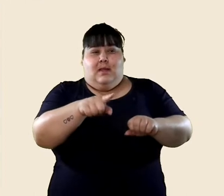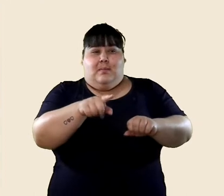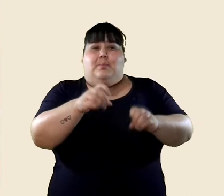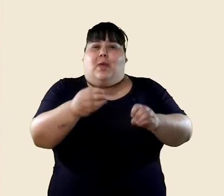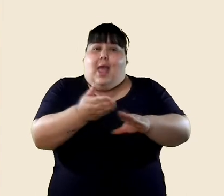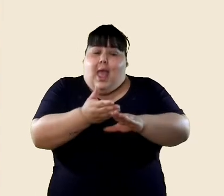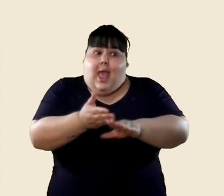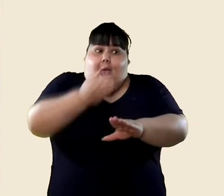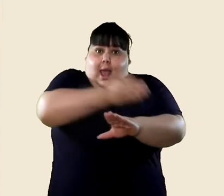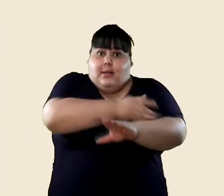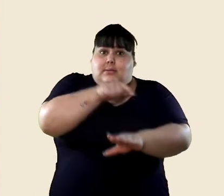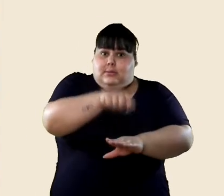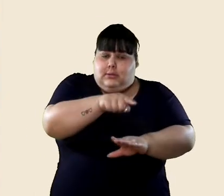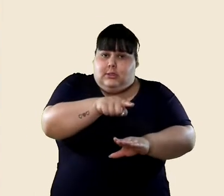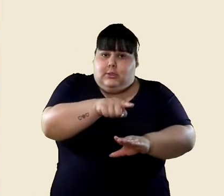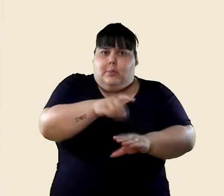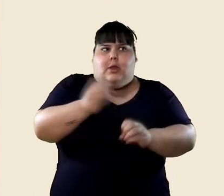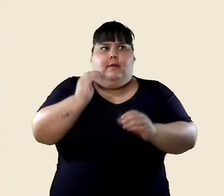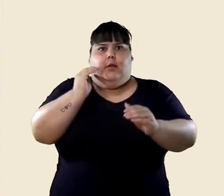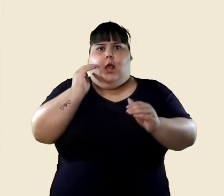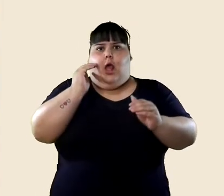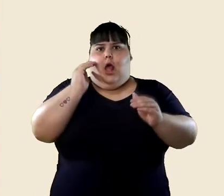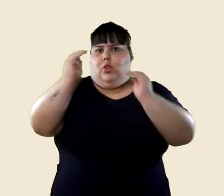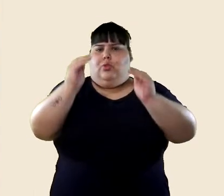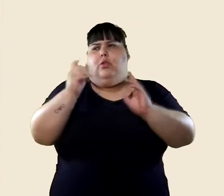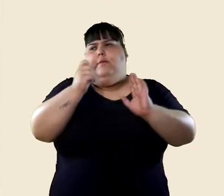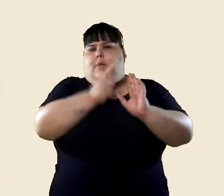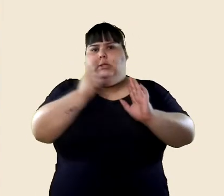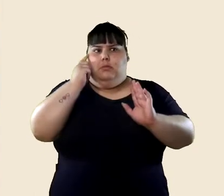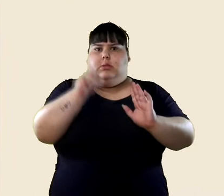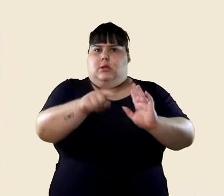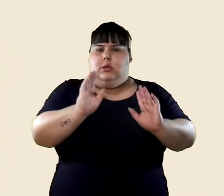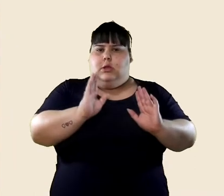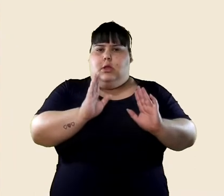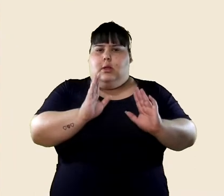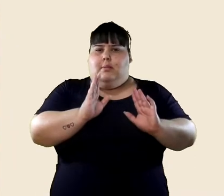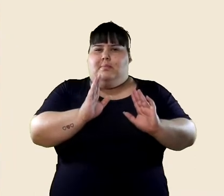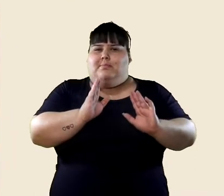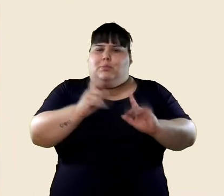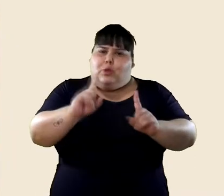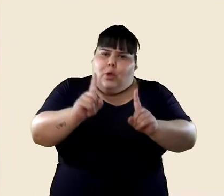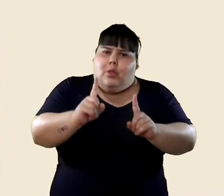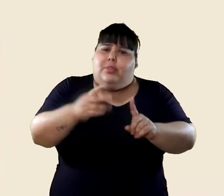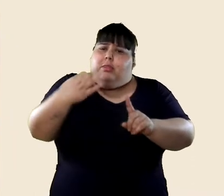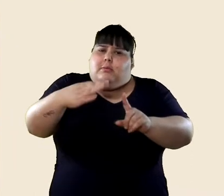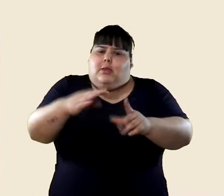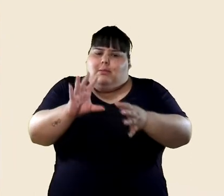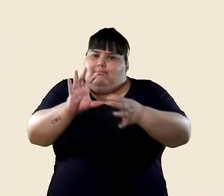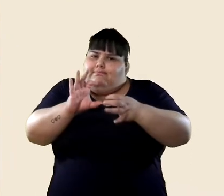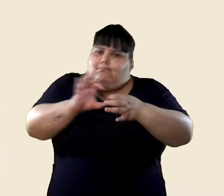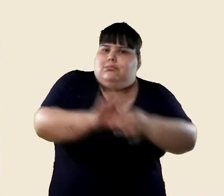eso, que para los adultos está muy facilitado, lo que tenemos que hacer es poder ponerlo en este contexto. Es decir, bueno, que si